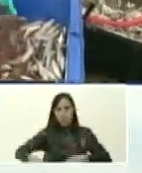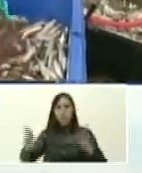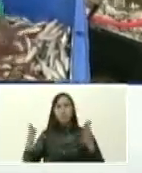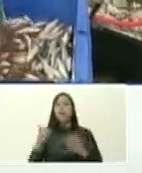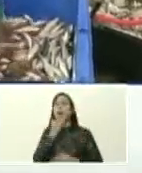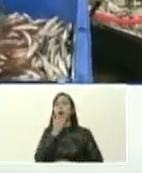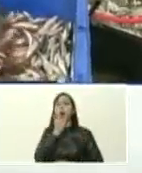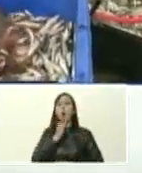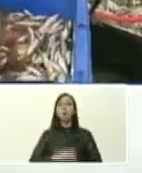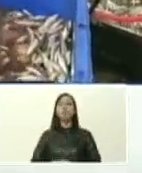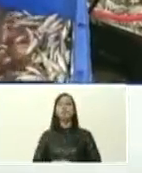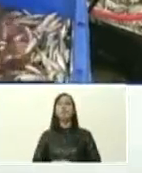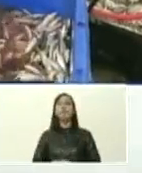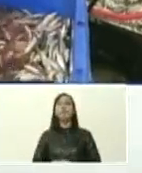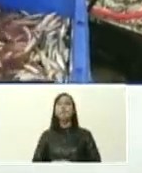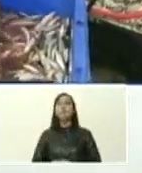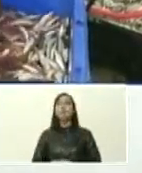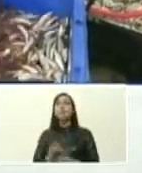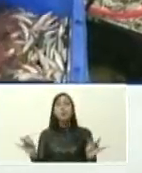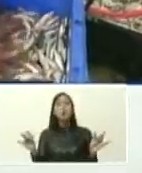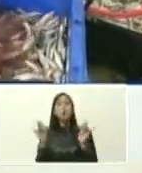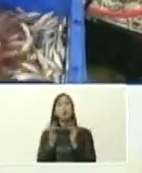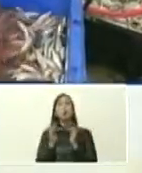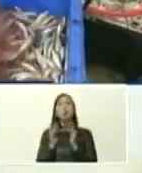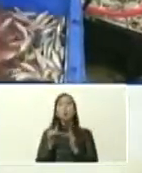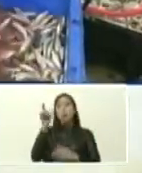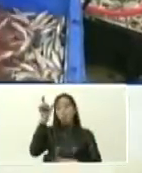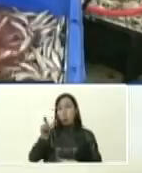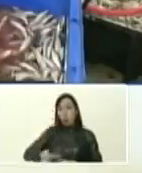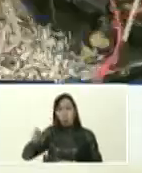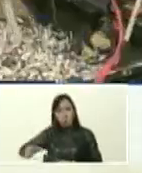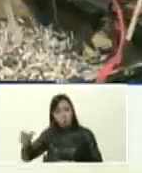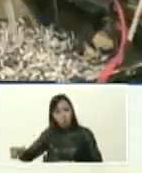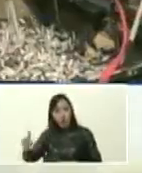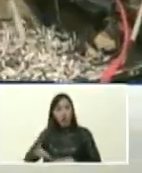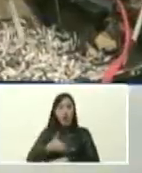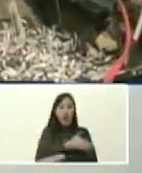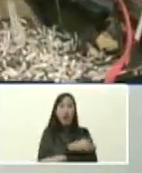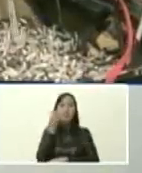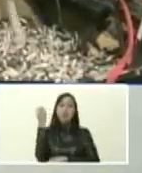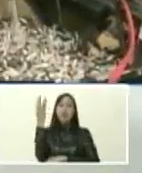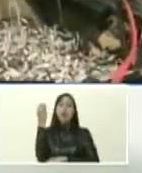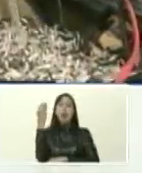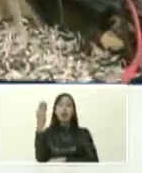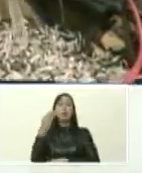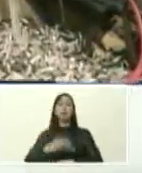pase a Kendi, a Dalis y a Cleto. Cleto habló muy bien.